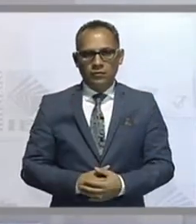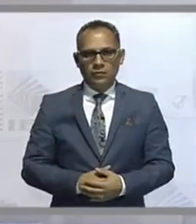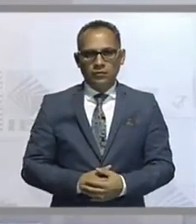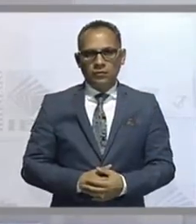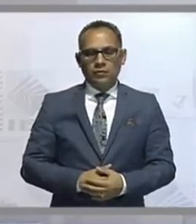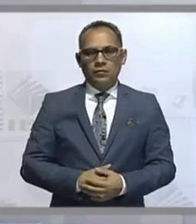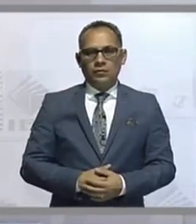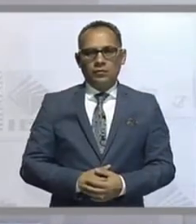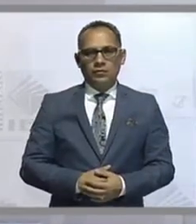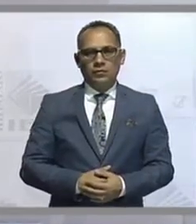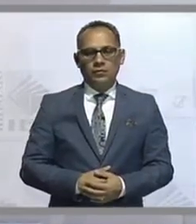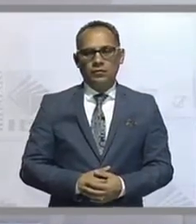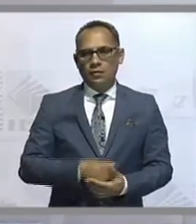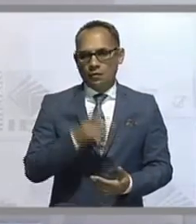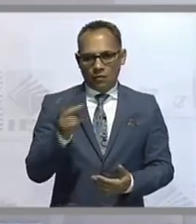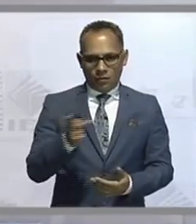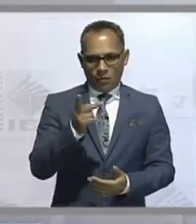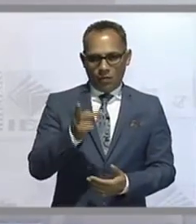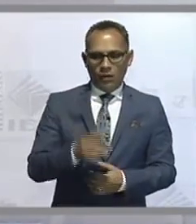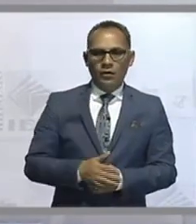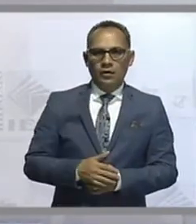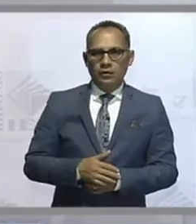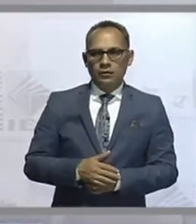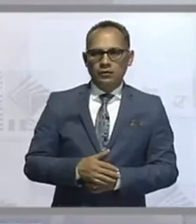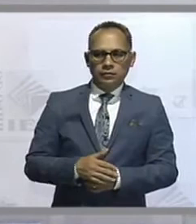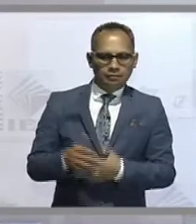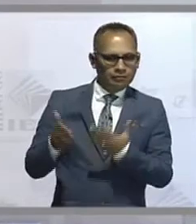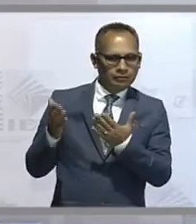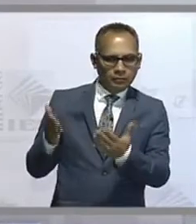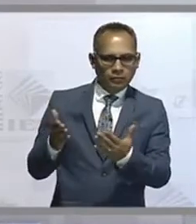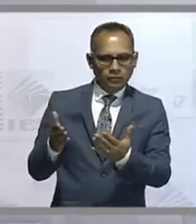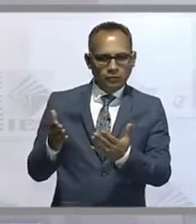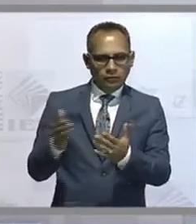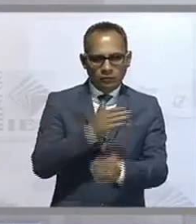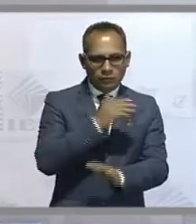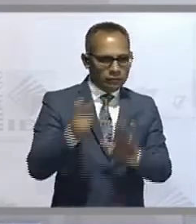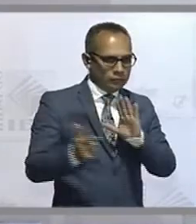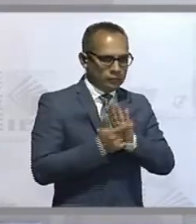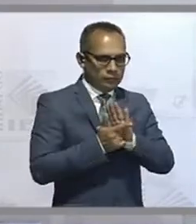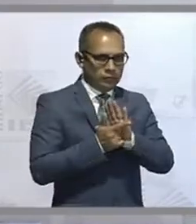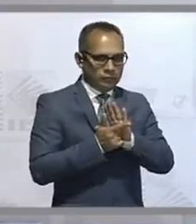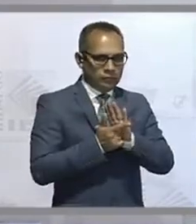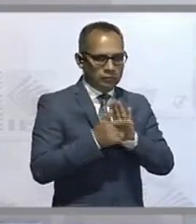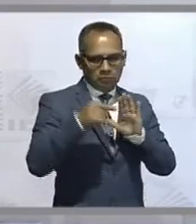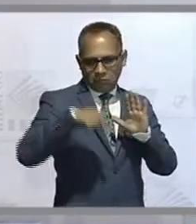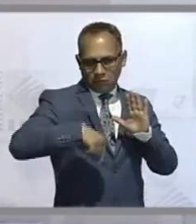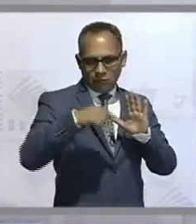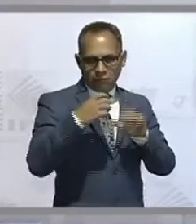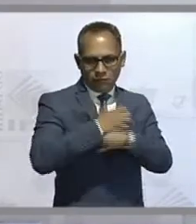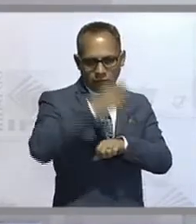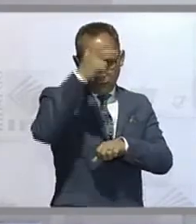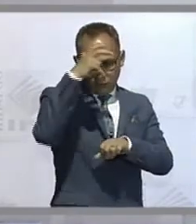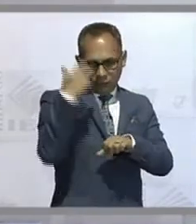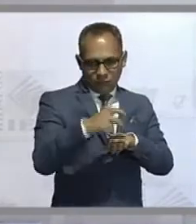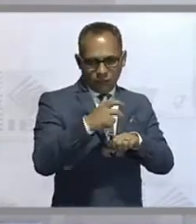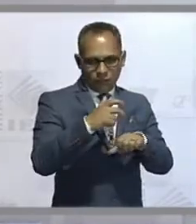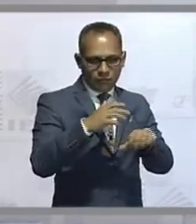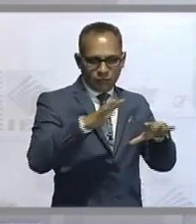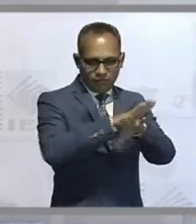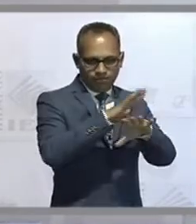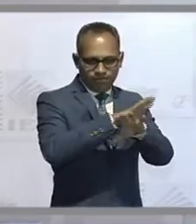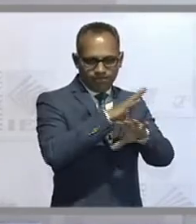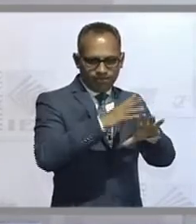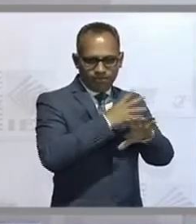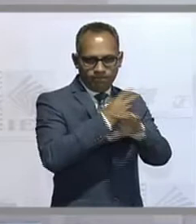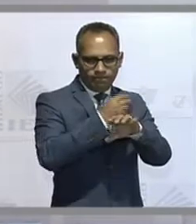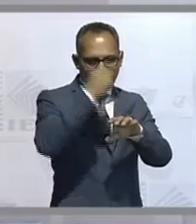es qué leyes considera que deberían de adecuarse en el estado de hidalgo para garantizar la igualdad de género en el